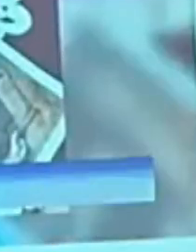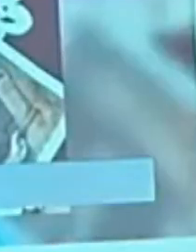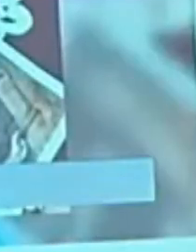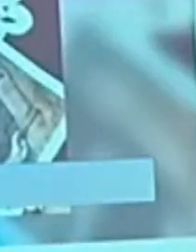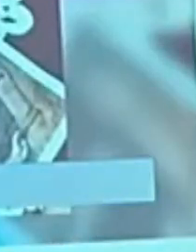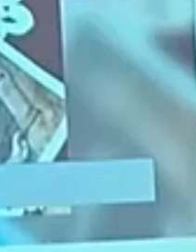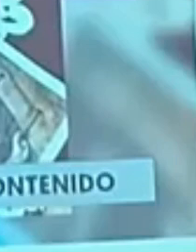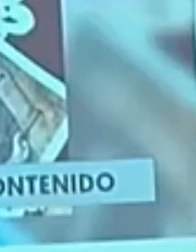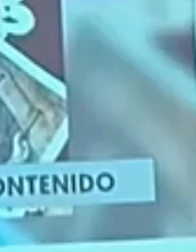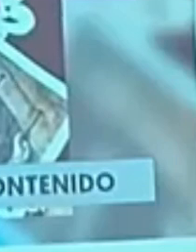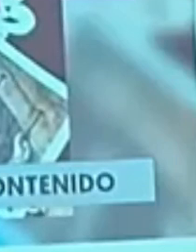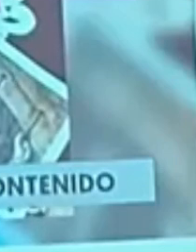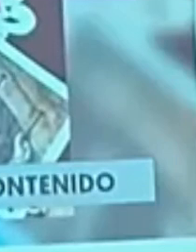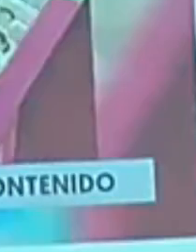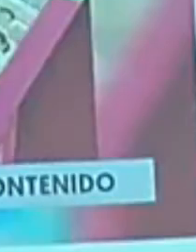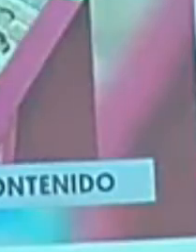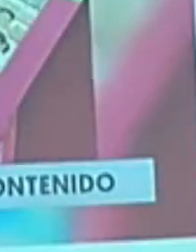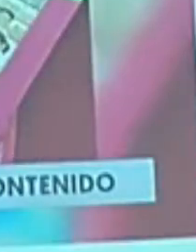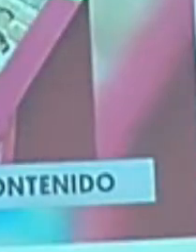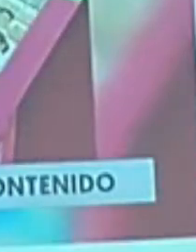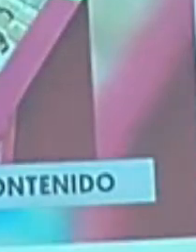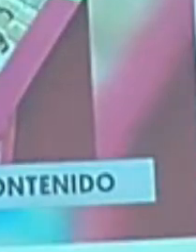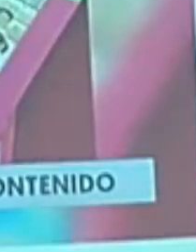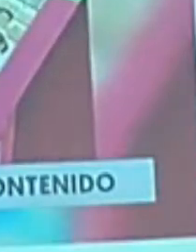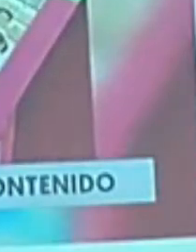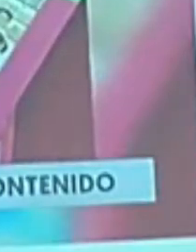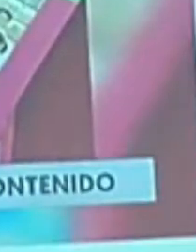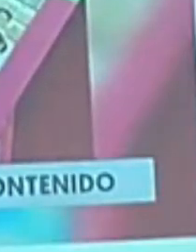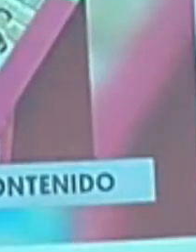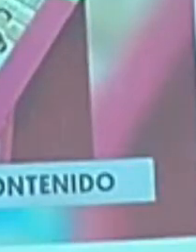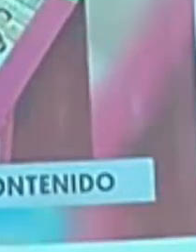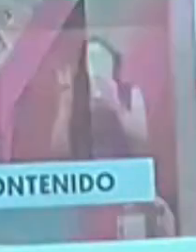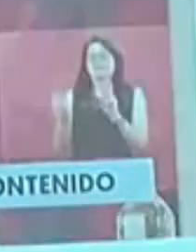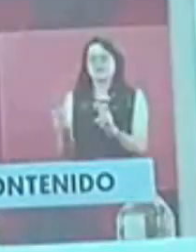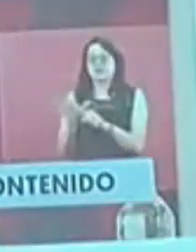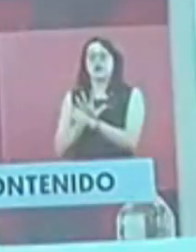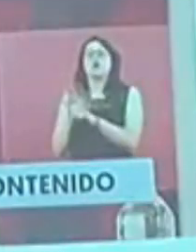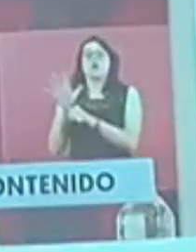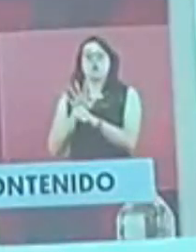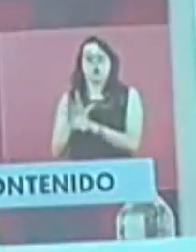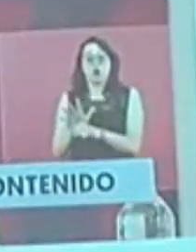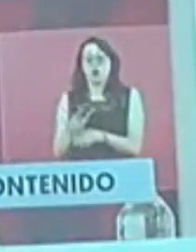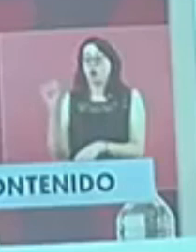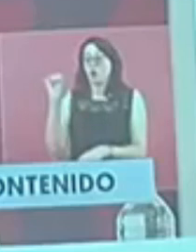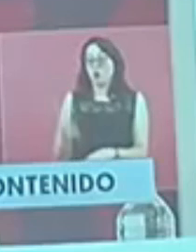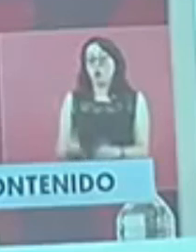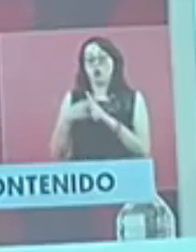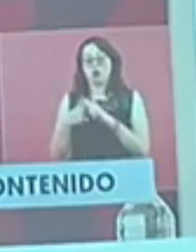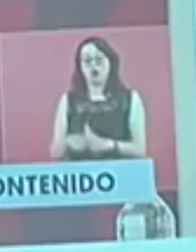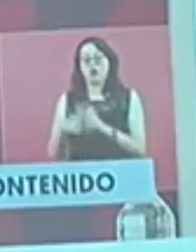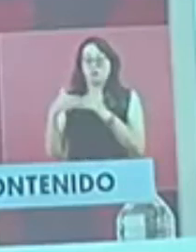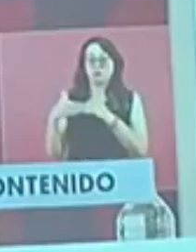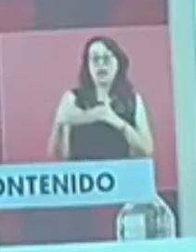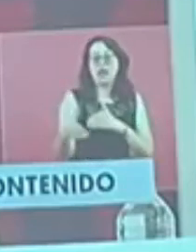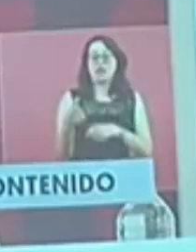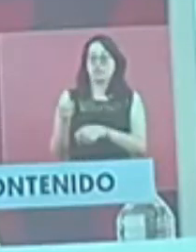del lado de la derecha. Es decir, no es un tema de qué tipo de política nos gusta. El problema es que meter en los temas de